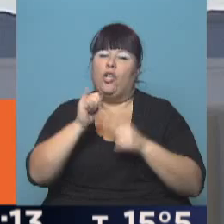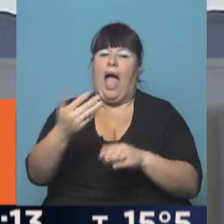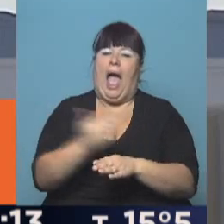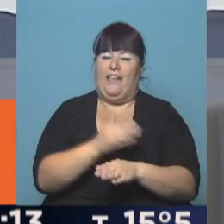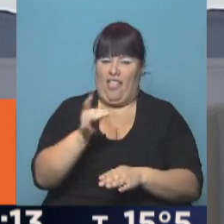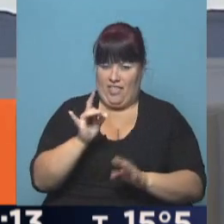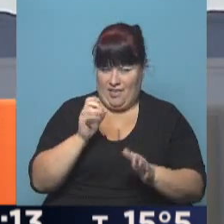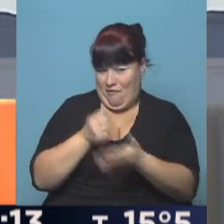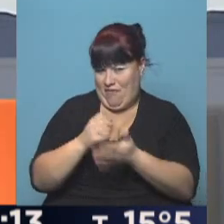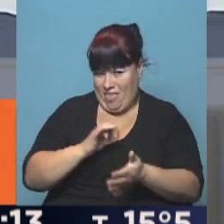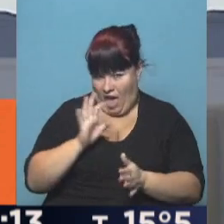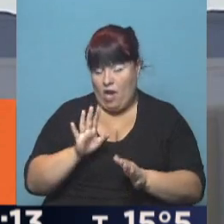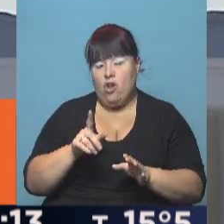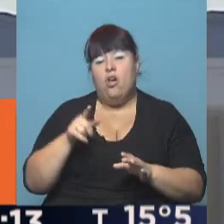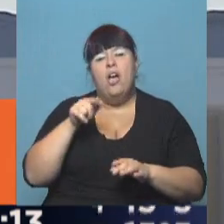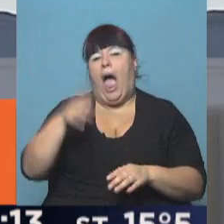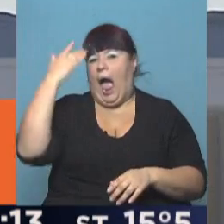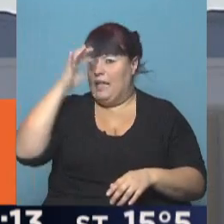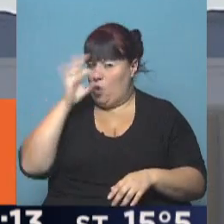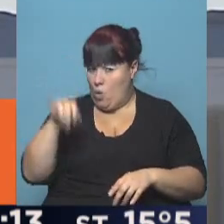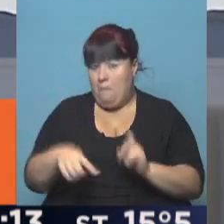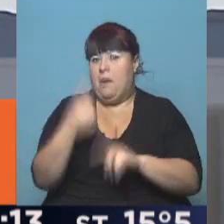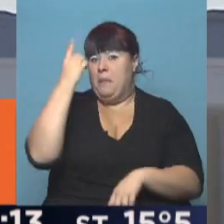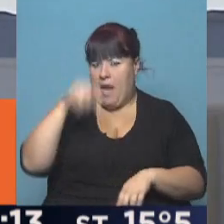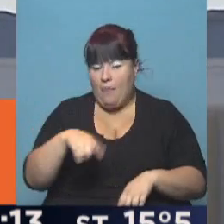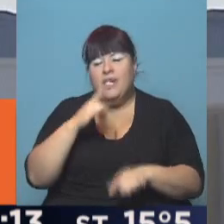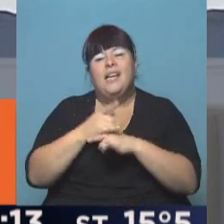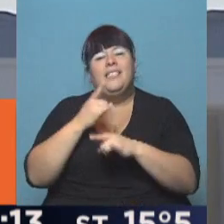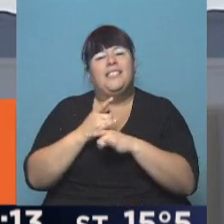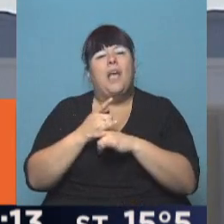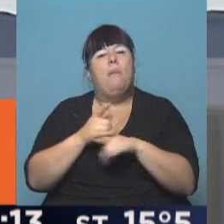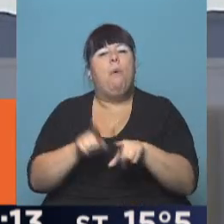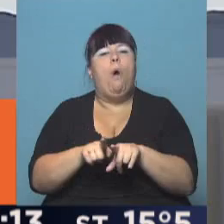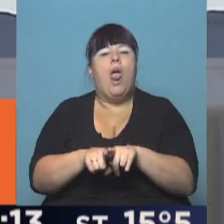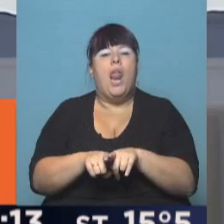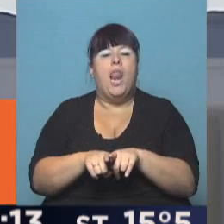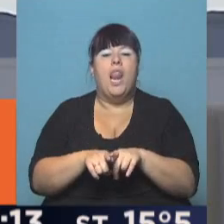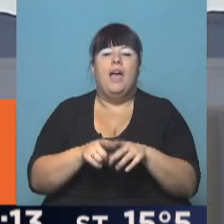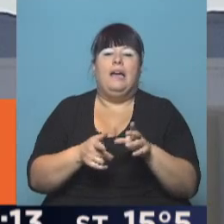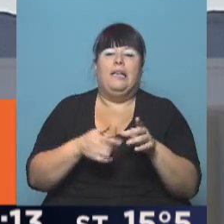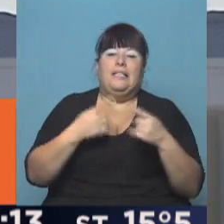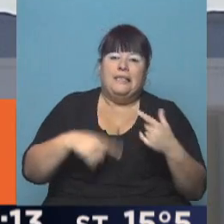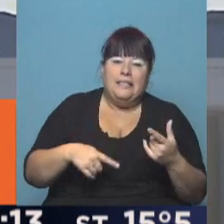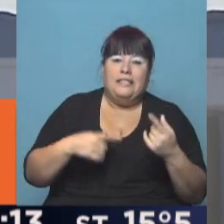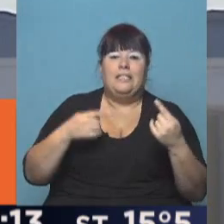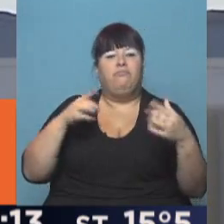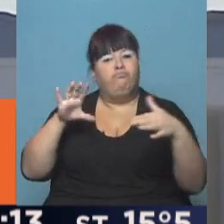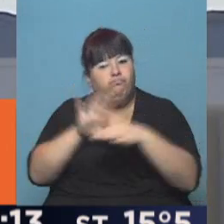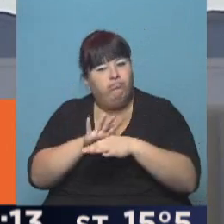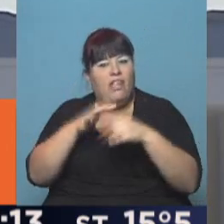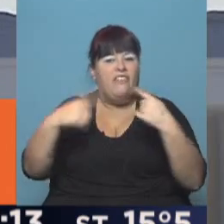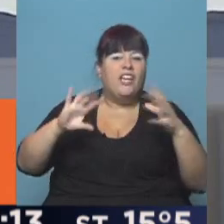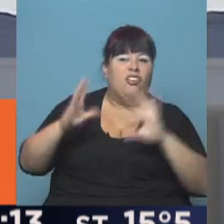año. Yo creo que esto nunca se había dado antes, siempre habíamos estado en distinta sincronía por